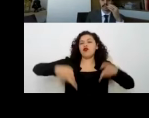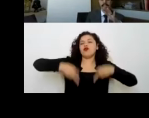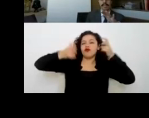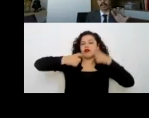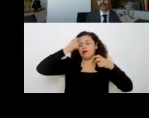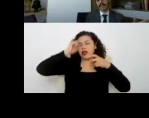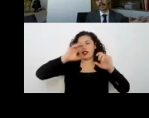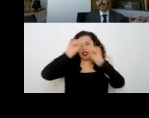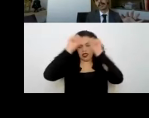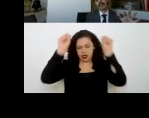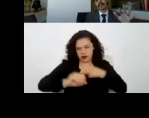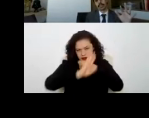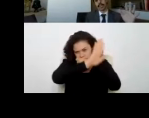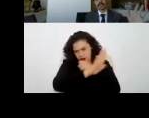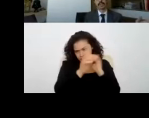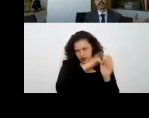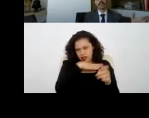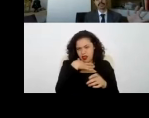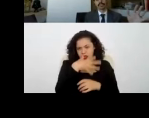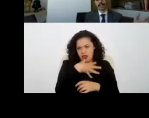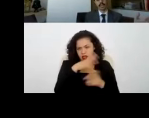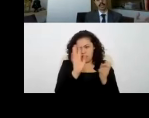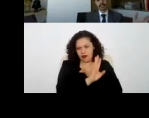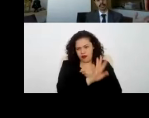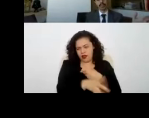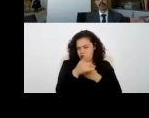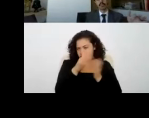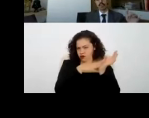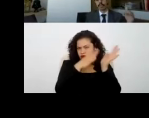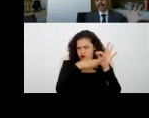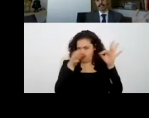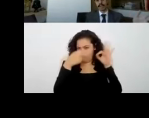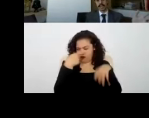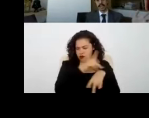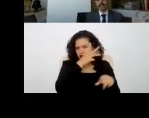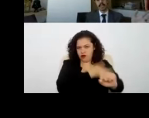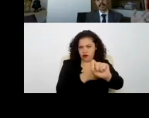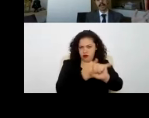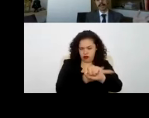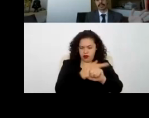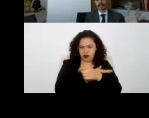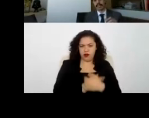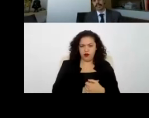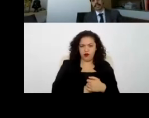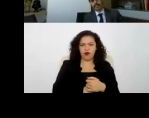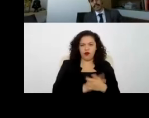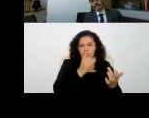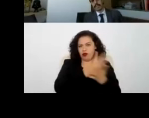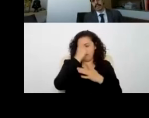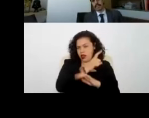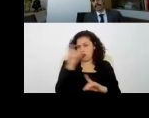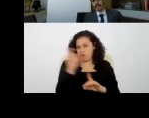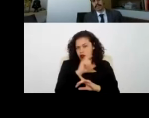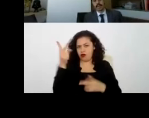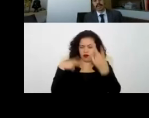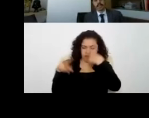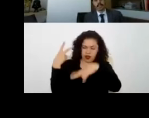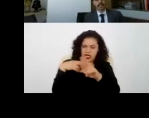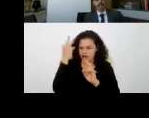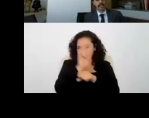manual que ustedes se quedan en sus archivos y en sus registros únicamente para el caso de que reciban una visita de